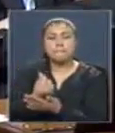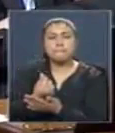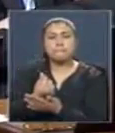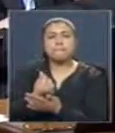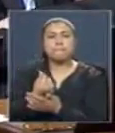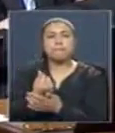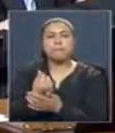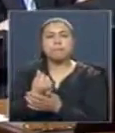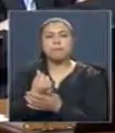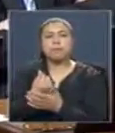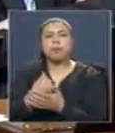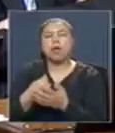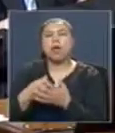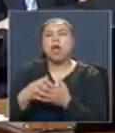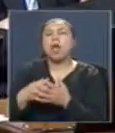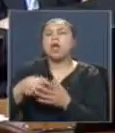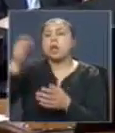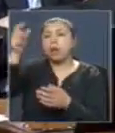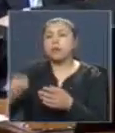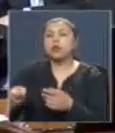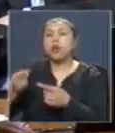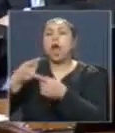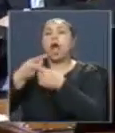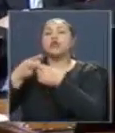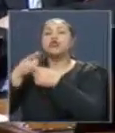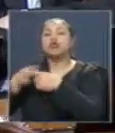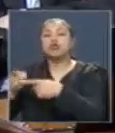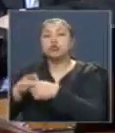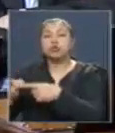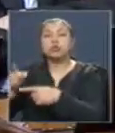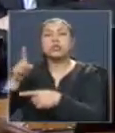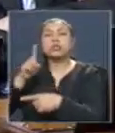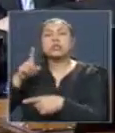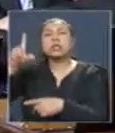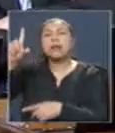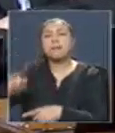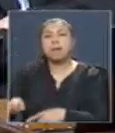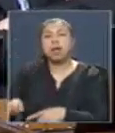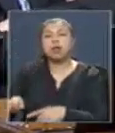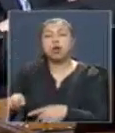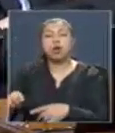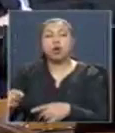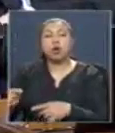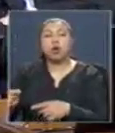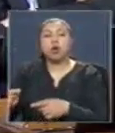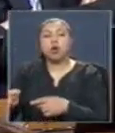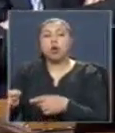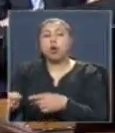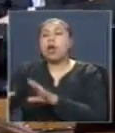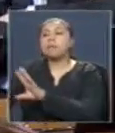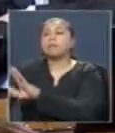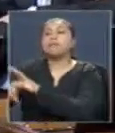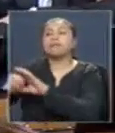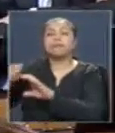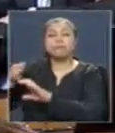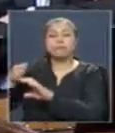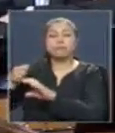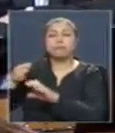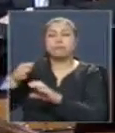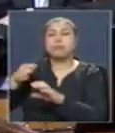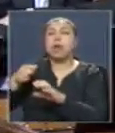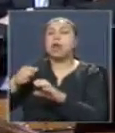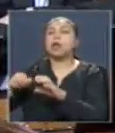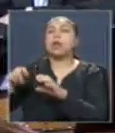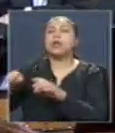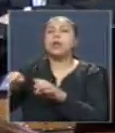desproporcionados, en que el socio que tiene menos global complementario retiraba, pero en realidad eran retiros del